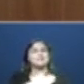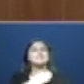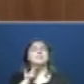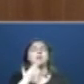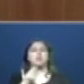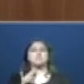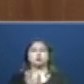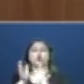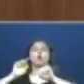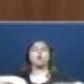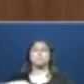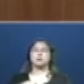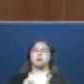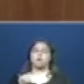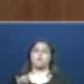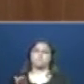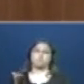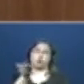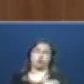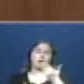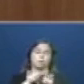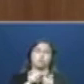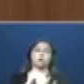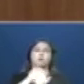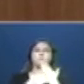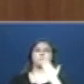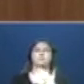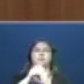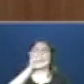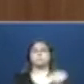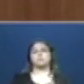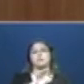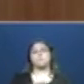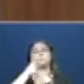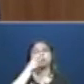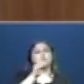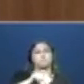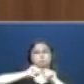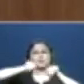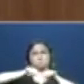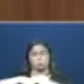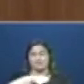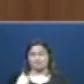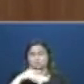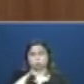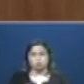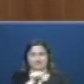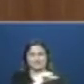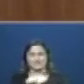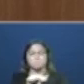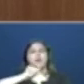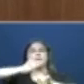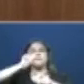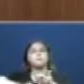colaboración con la federación Regional de municipios y provincias así como con el que est tima semana firmamos con el tribunal superior de justicia de